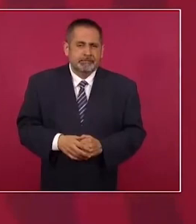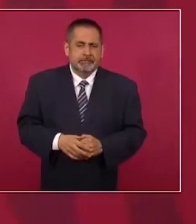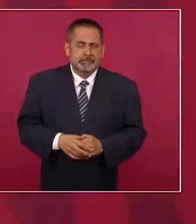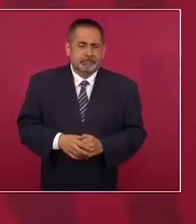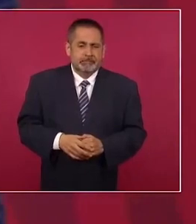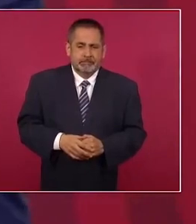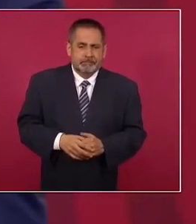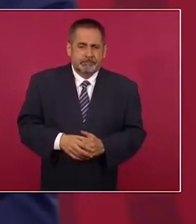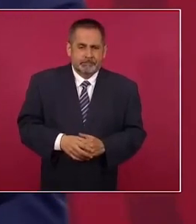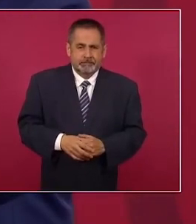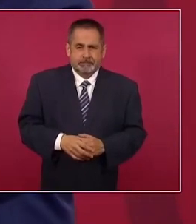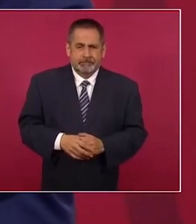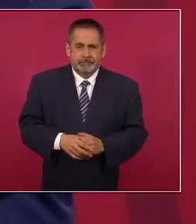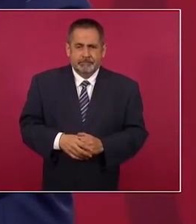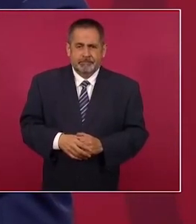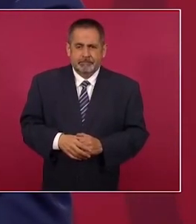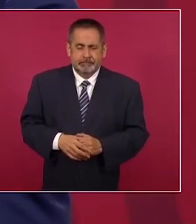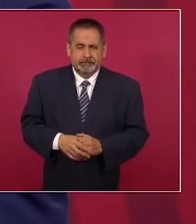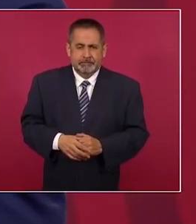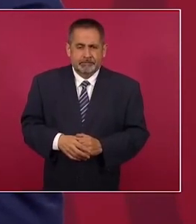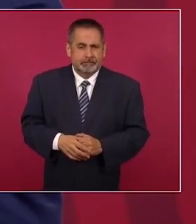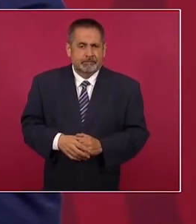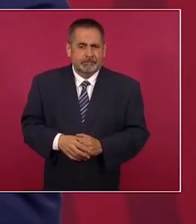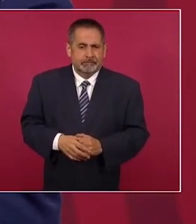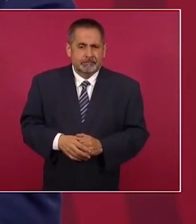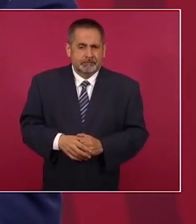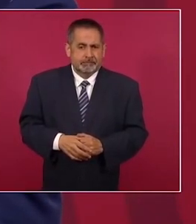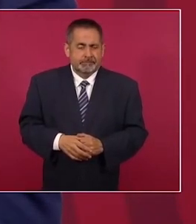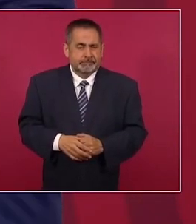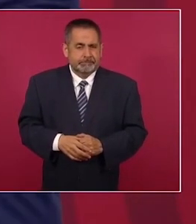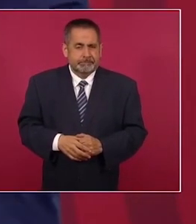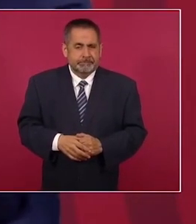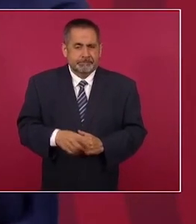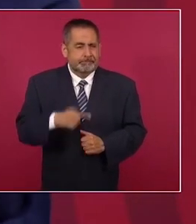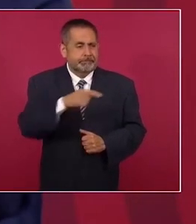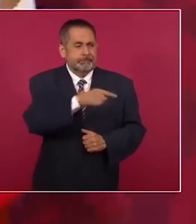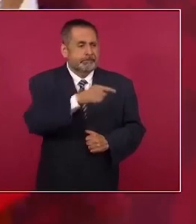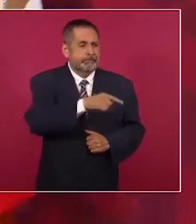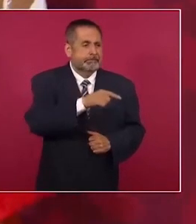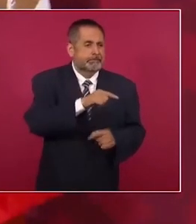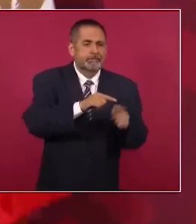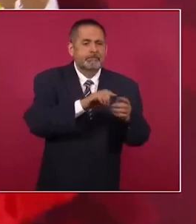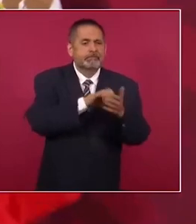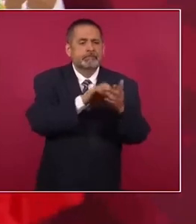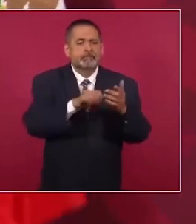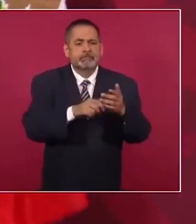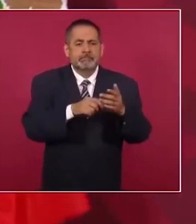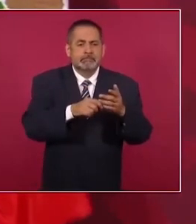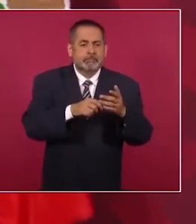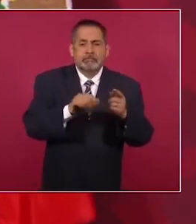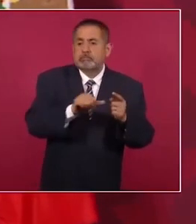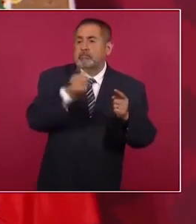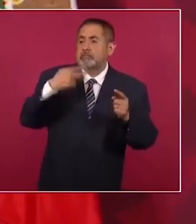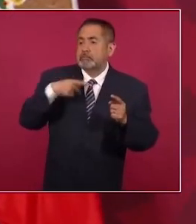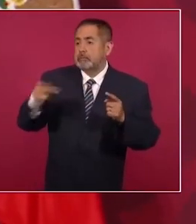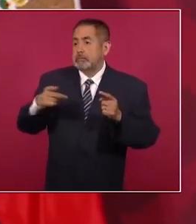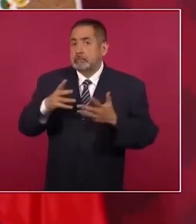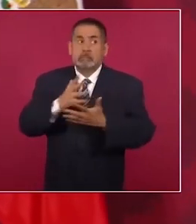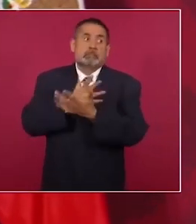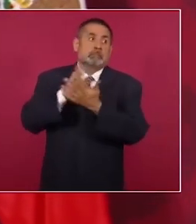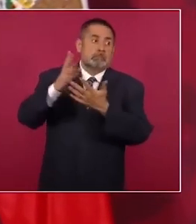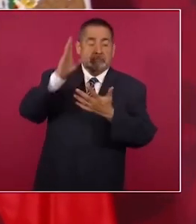Si una cosa de estas la hace cualquier otra persona, ¡híjole!